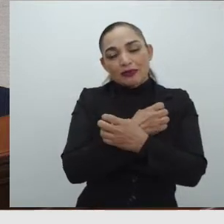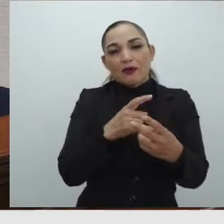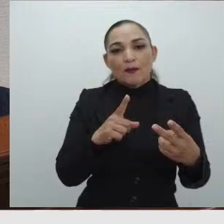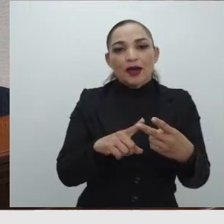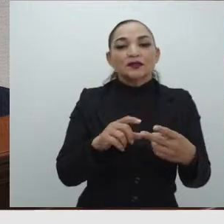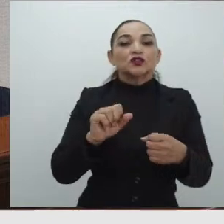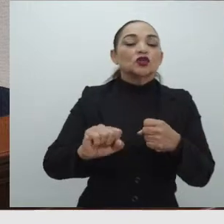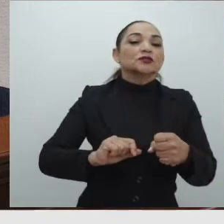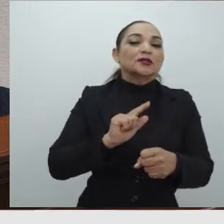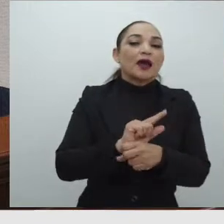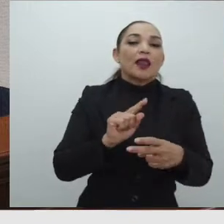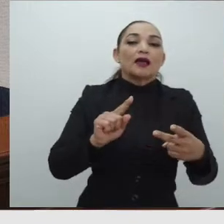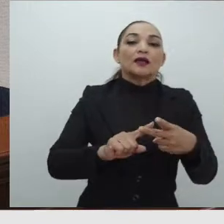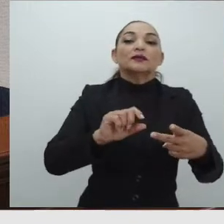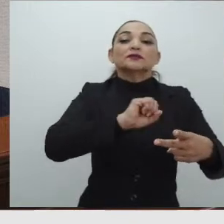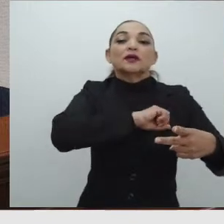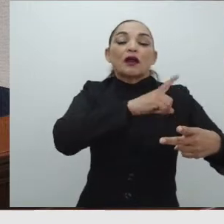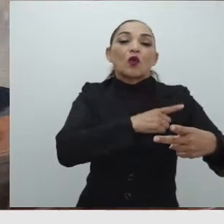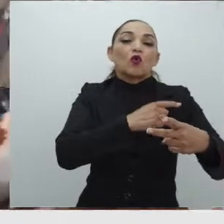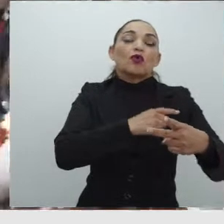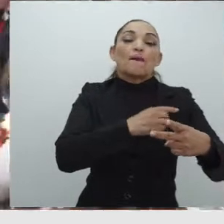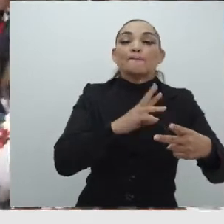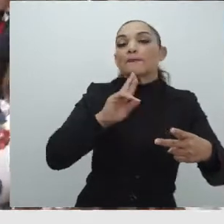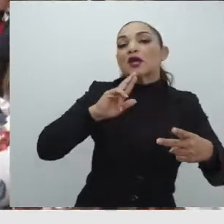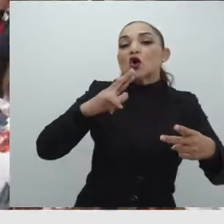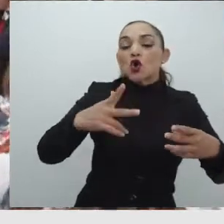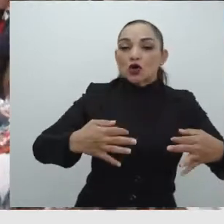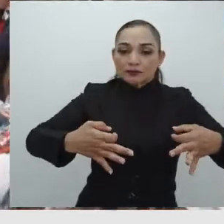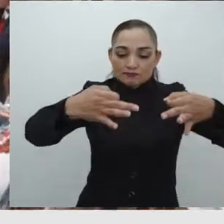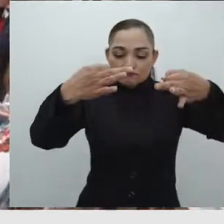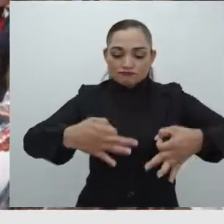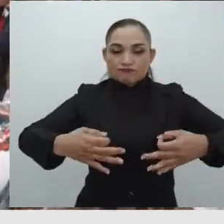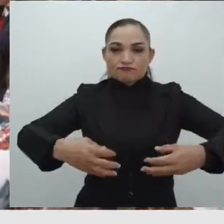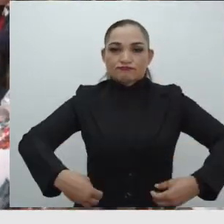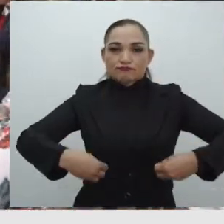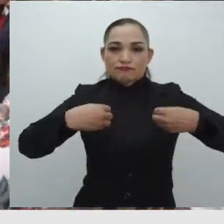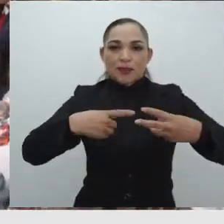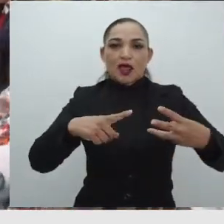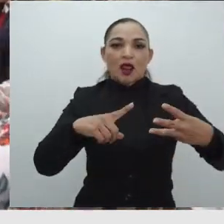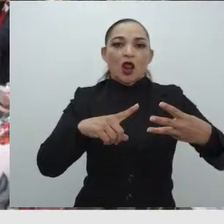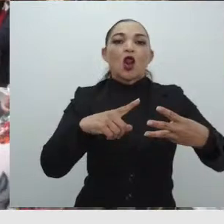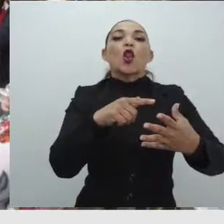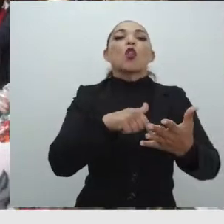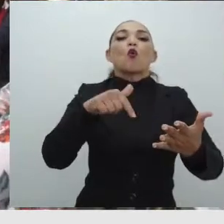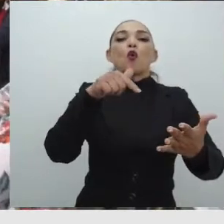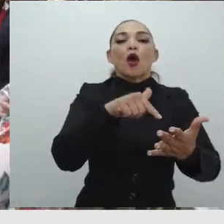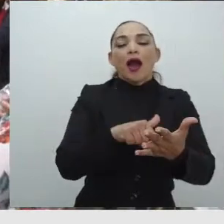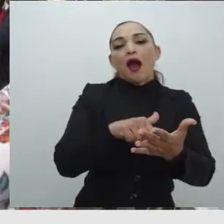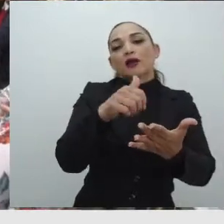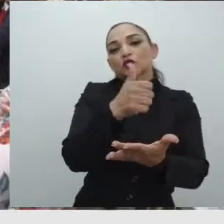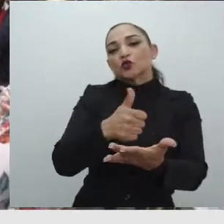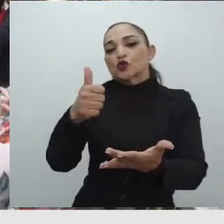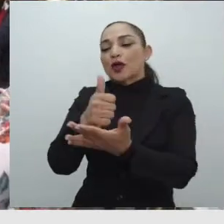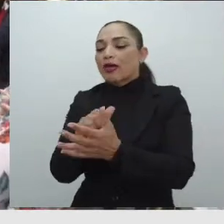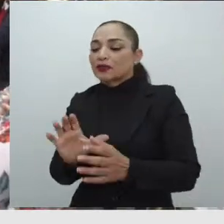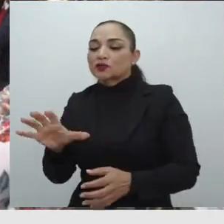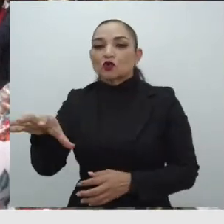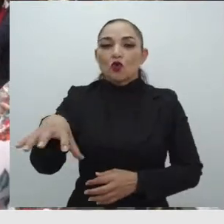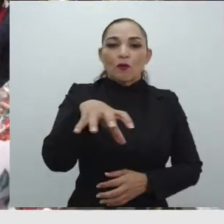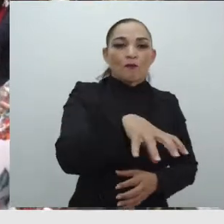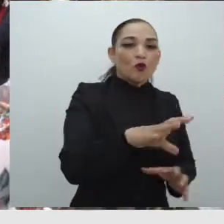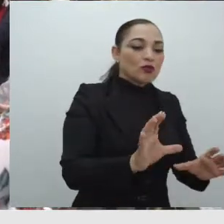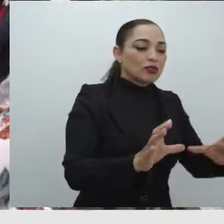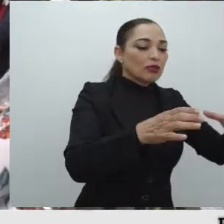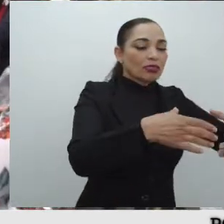Salud, para elevar la calidad de vida. Espacio público, ciudades y comunidades con medio